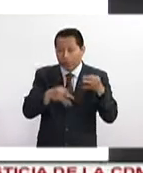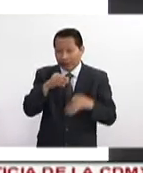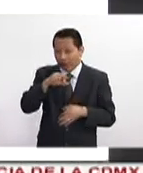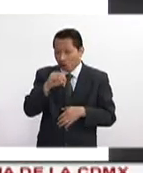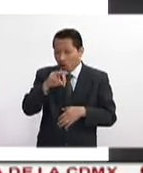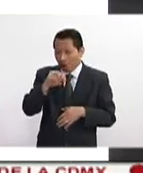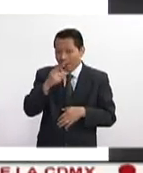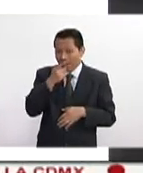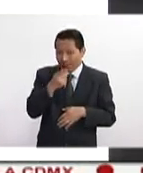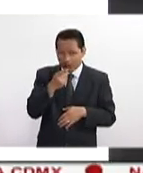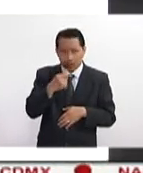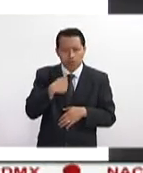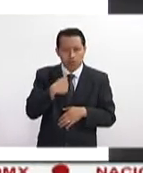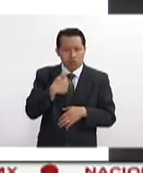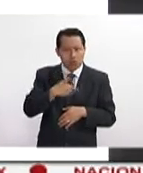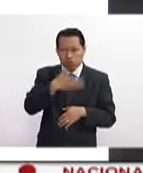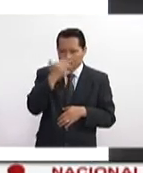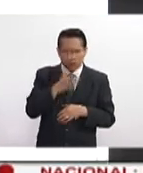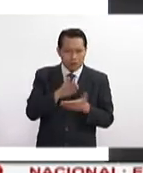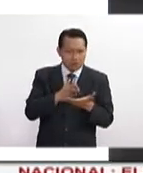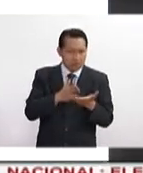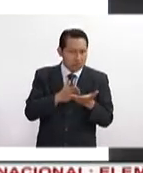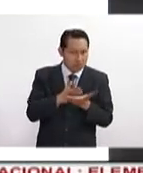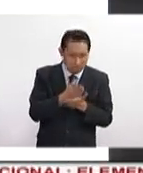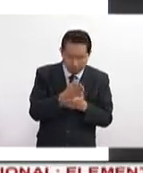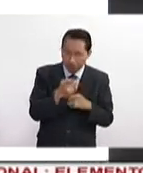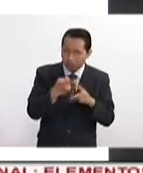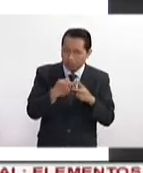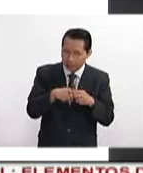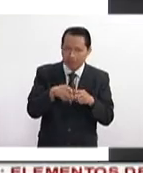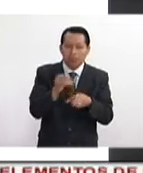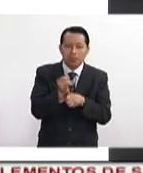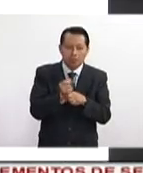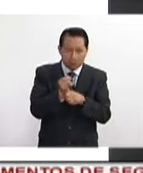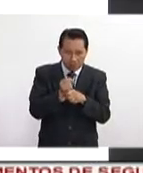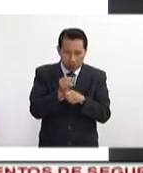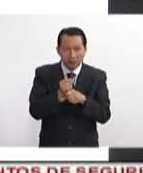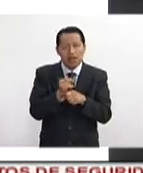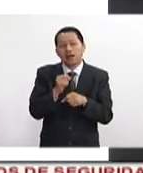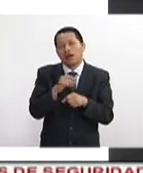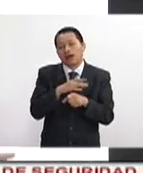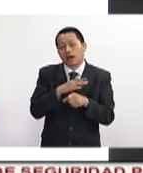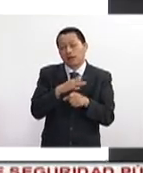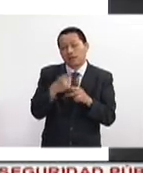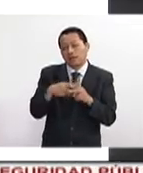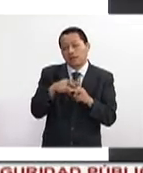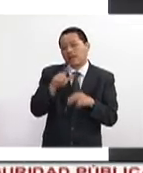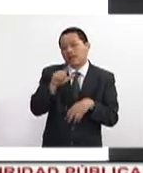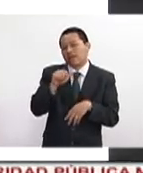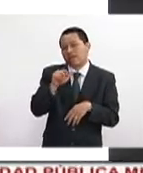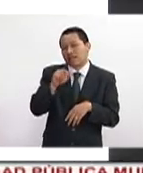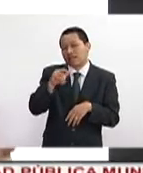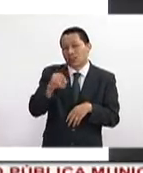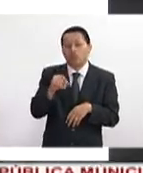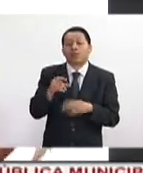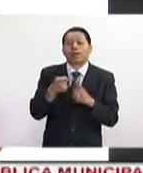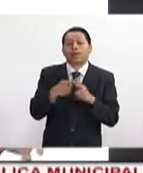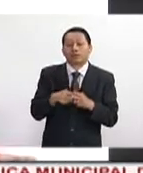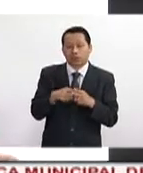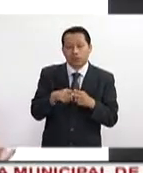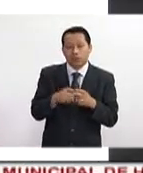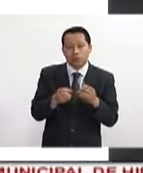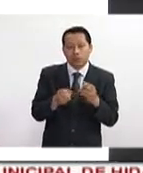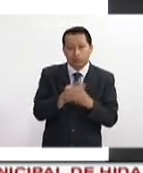que él no sabía en lo que se estaba metiendo al momento en que empezó a investigar la Operación Lavallato. Empezó y salió uno